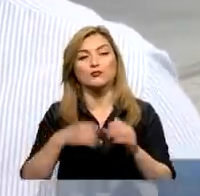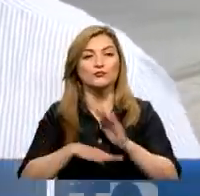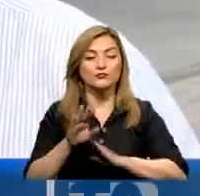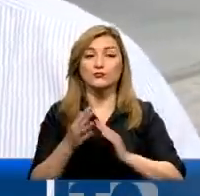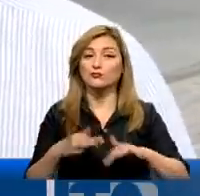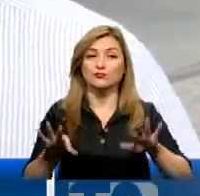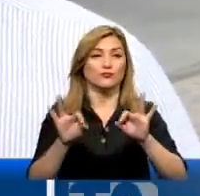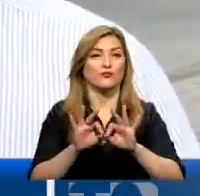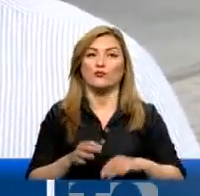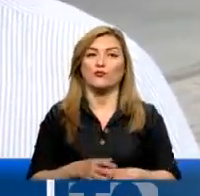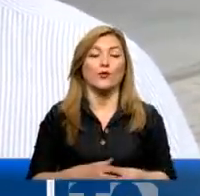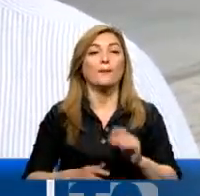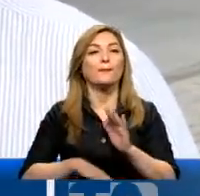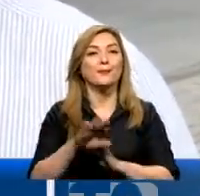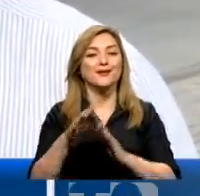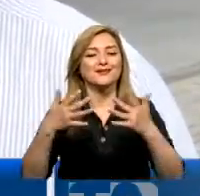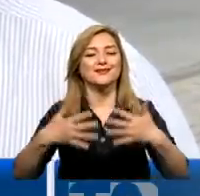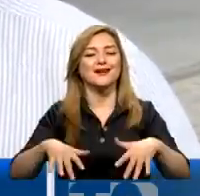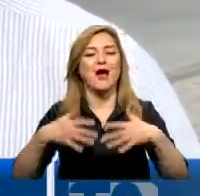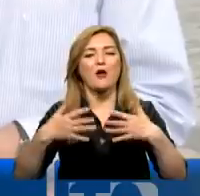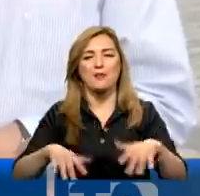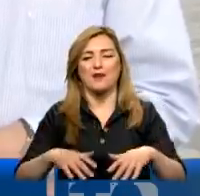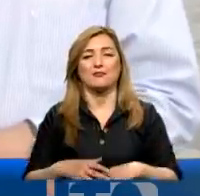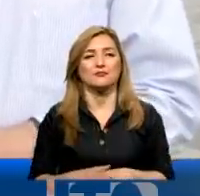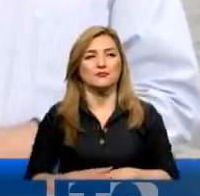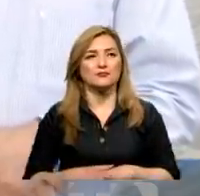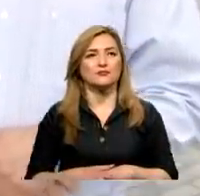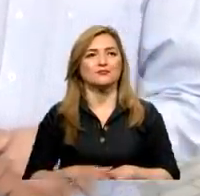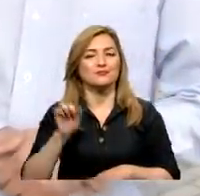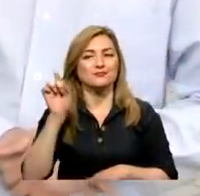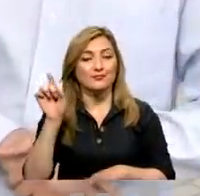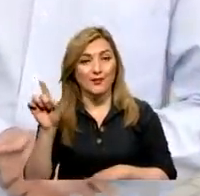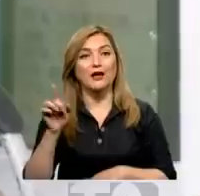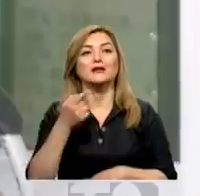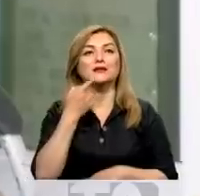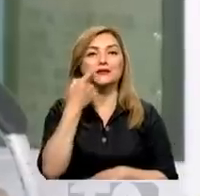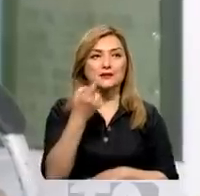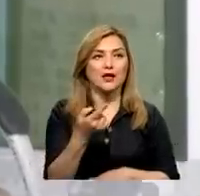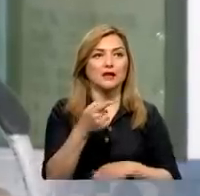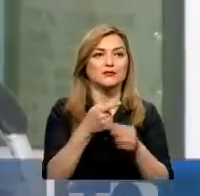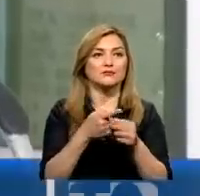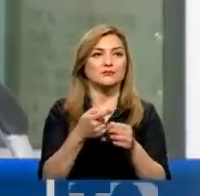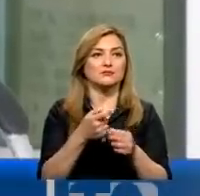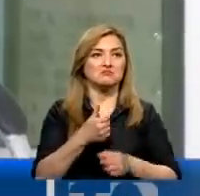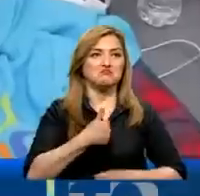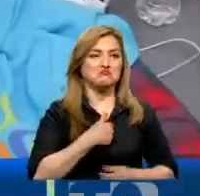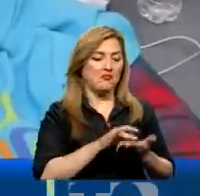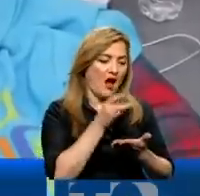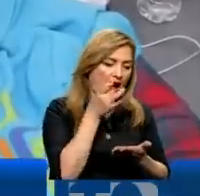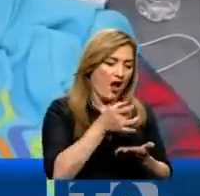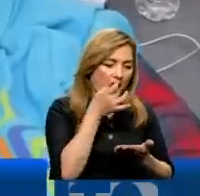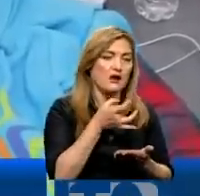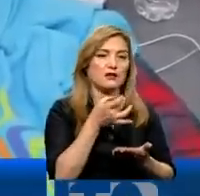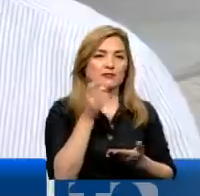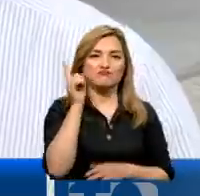número importante, más es por la gravedad de los pacientes. Según Juan Paul Carrasco, los quiteños se han automedicado y esto complica